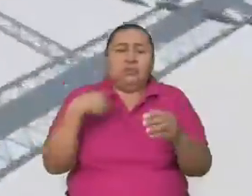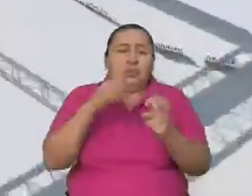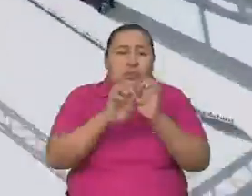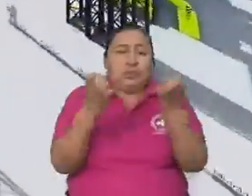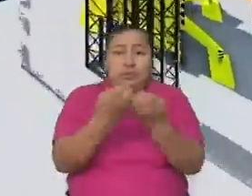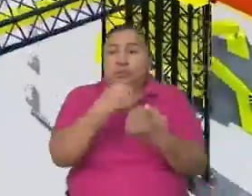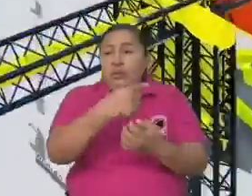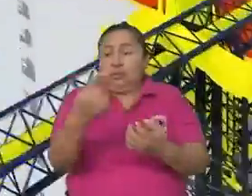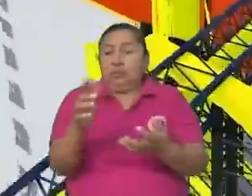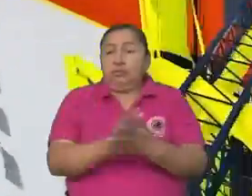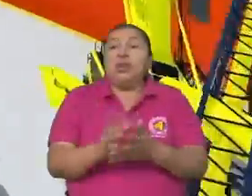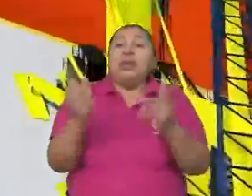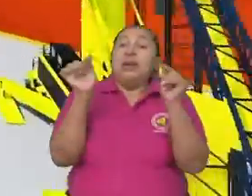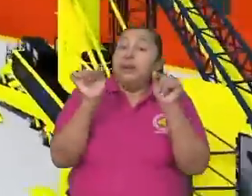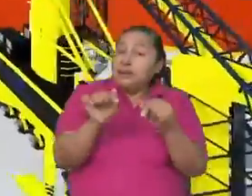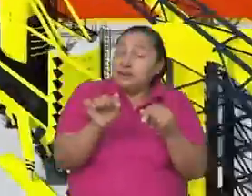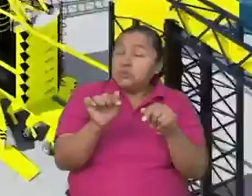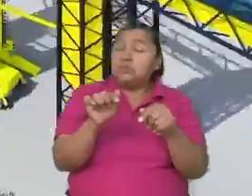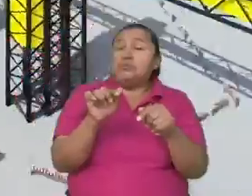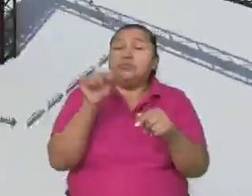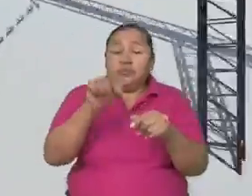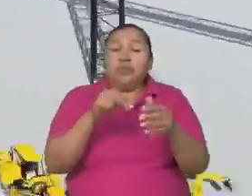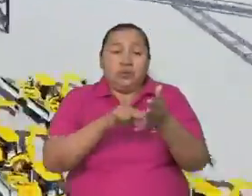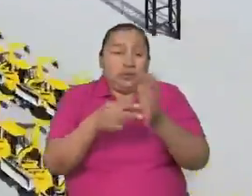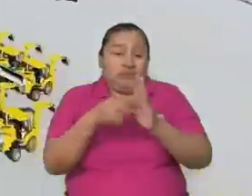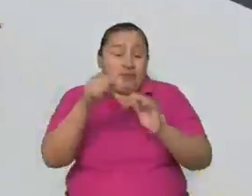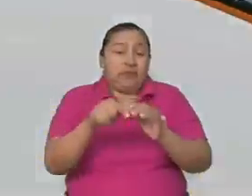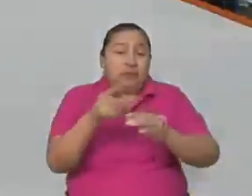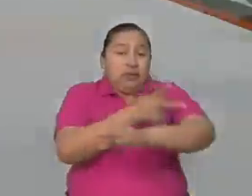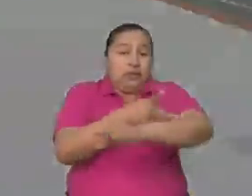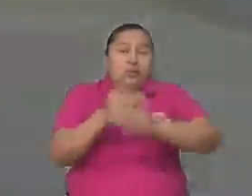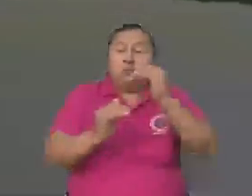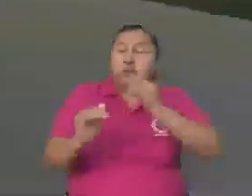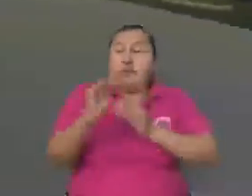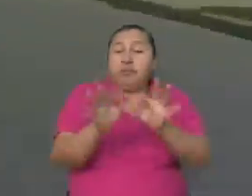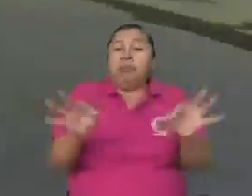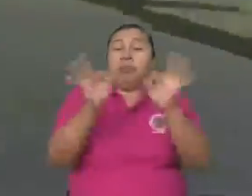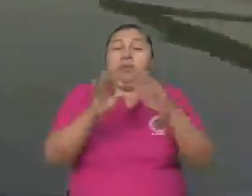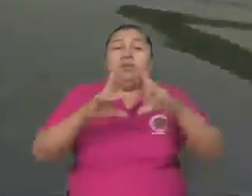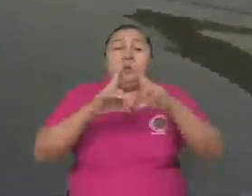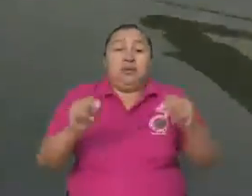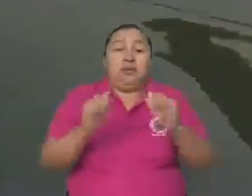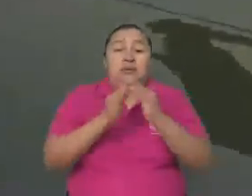Eso, para que te des cuenta en lo que es el puerto más importante de nuestro país,